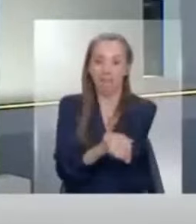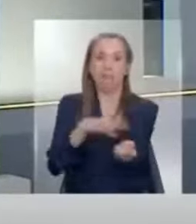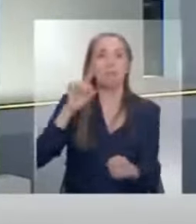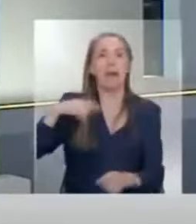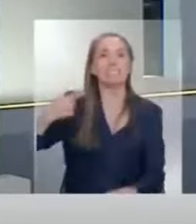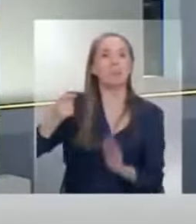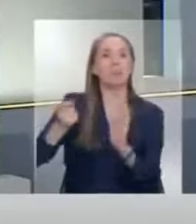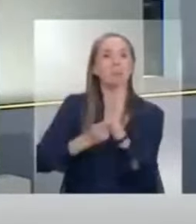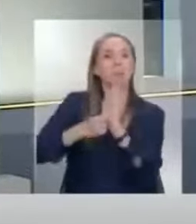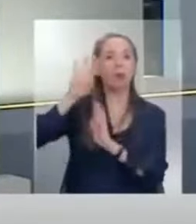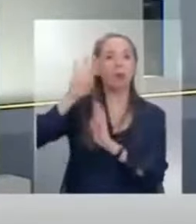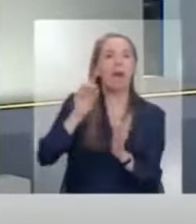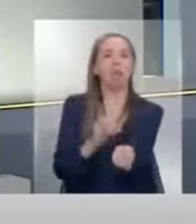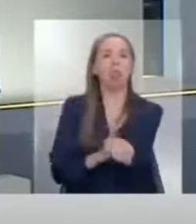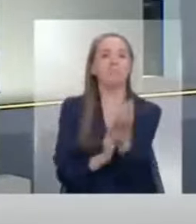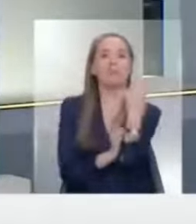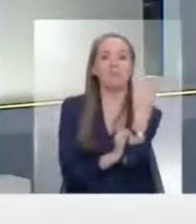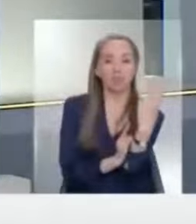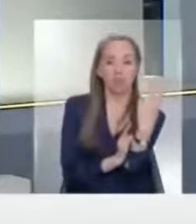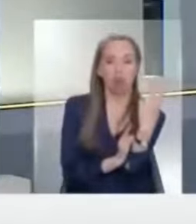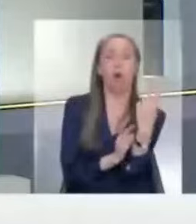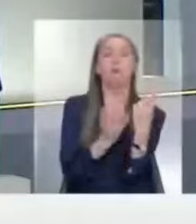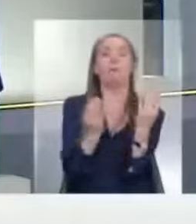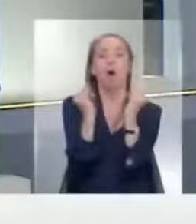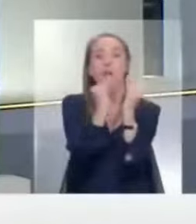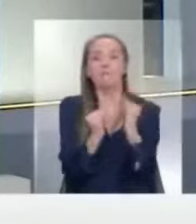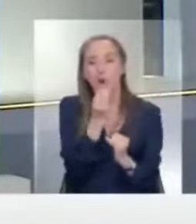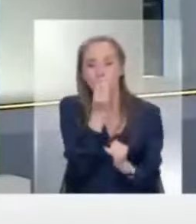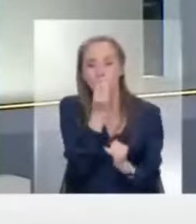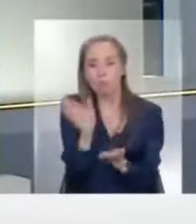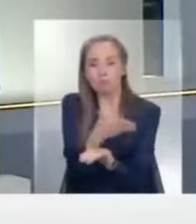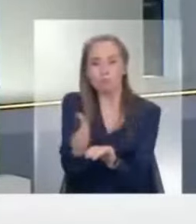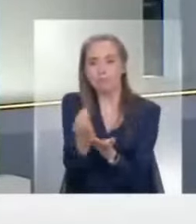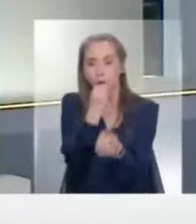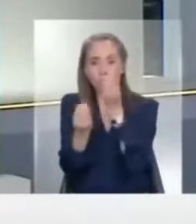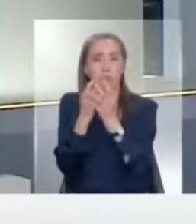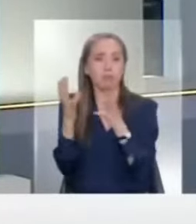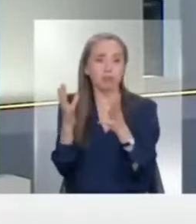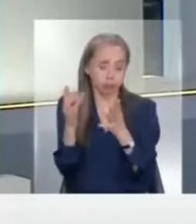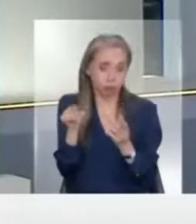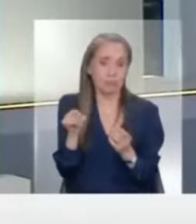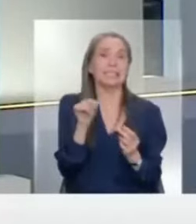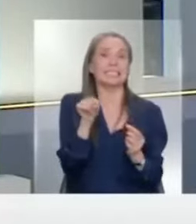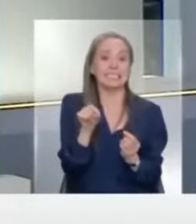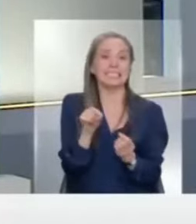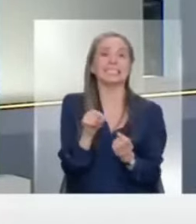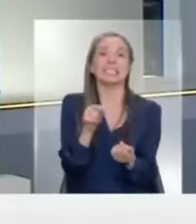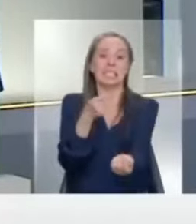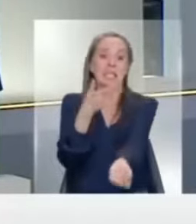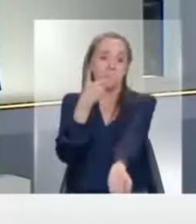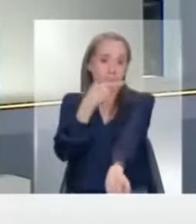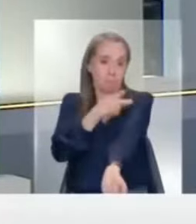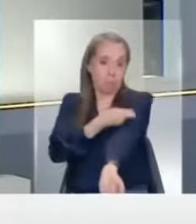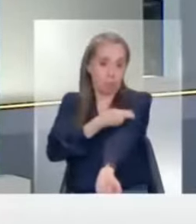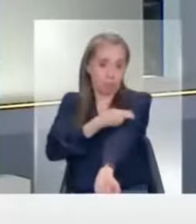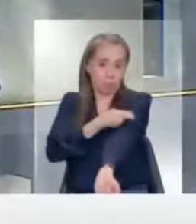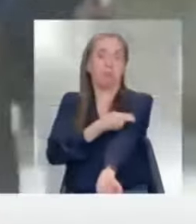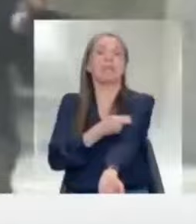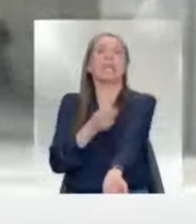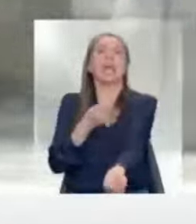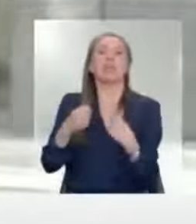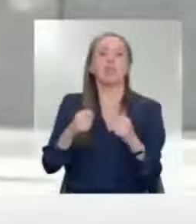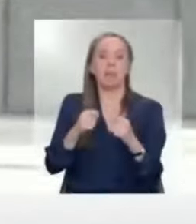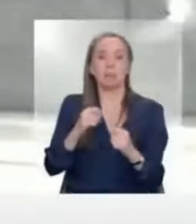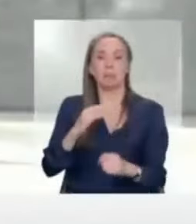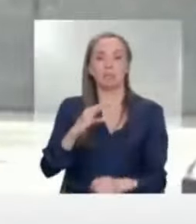la más común es la diabetes tipo dos asociada al estilo de vida a la dieta en este caso este tratamiento con células madres que ha mencionado